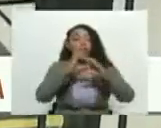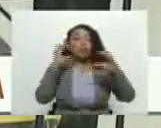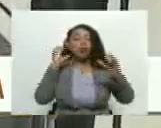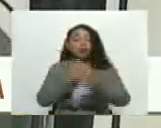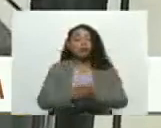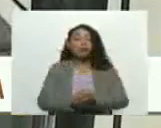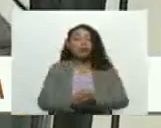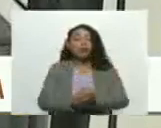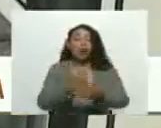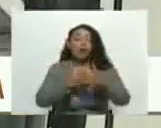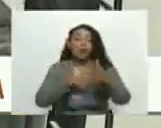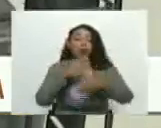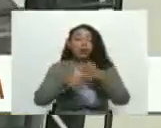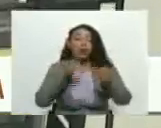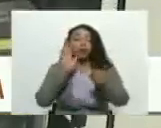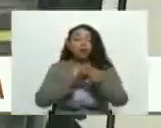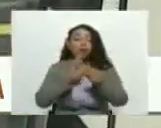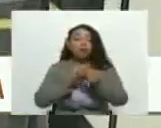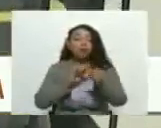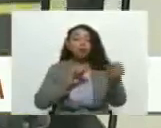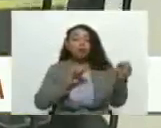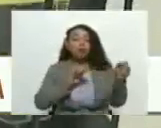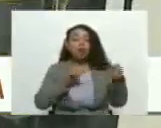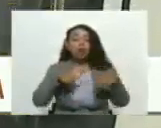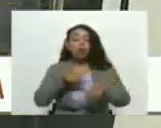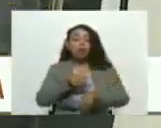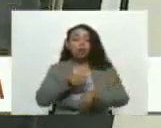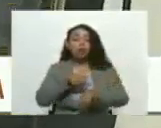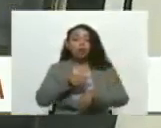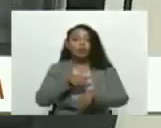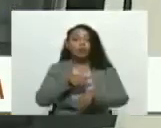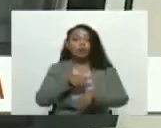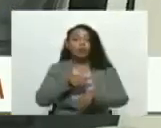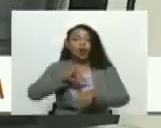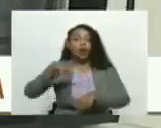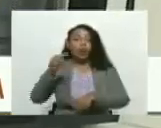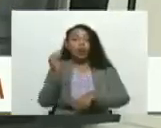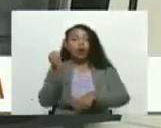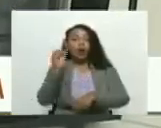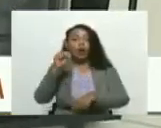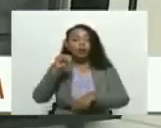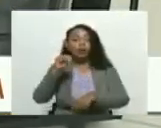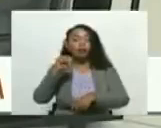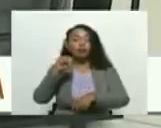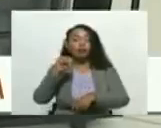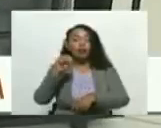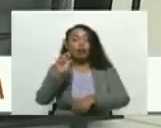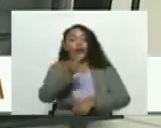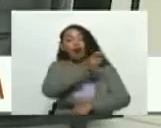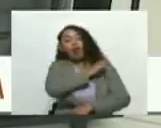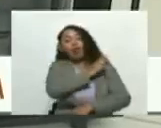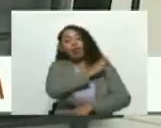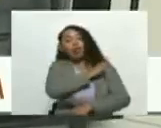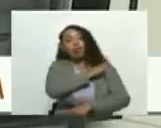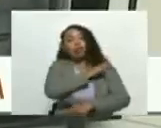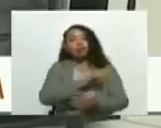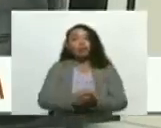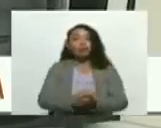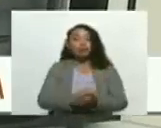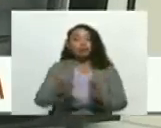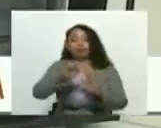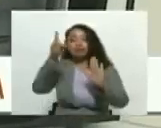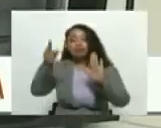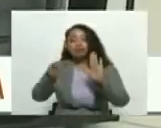Le vamos a dar la palabra en este momento a Juan Carlos Rivero, que es el gerente general de